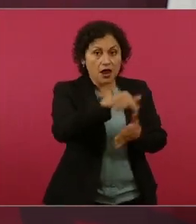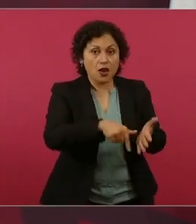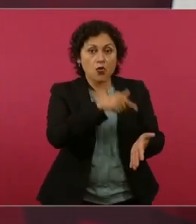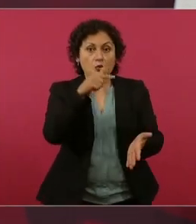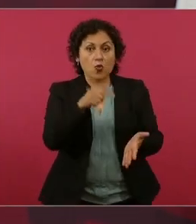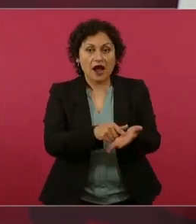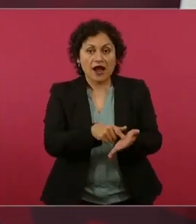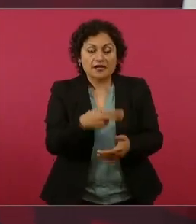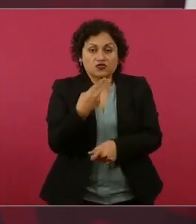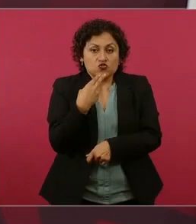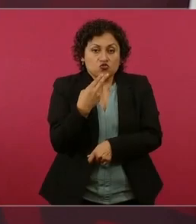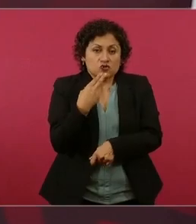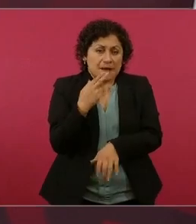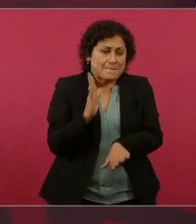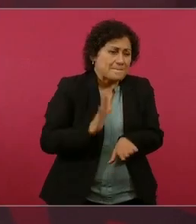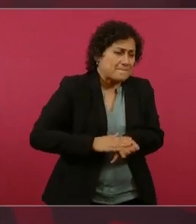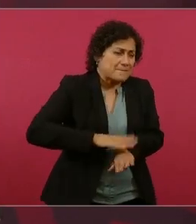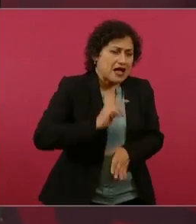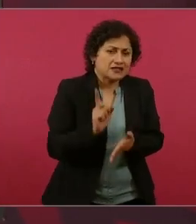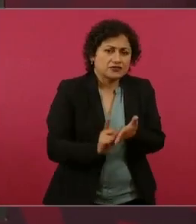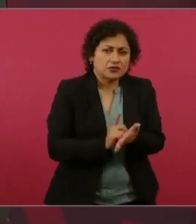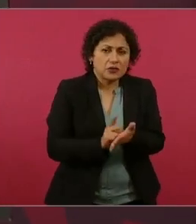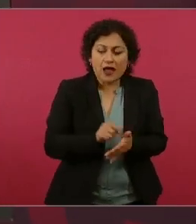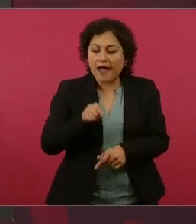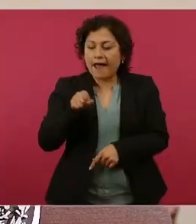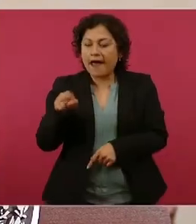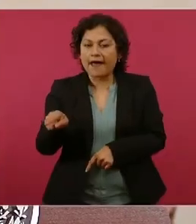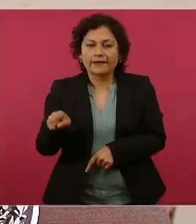tenemos más violencia, más homicidios.